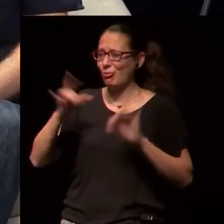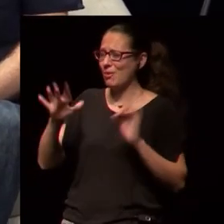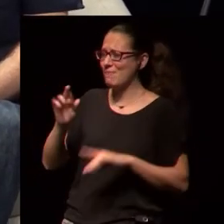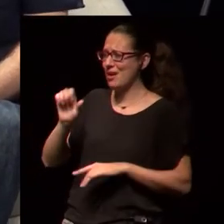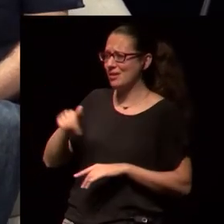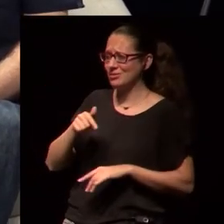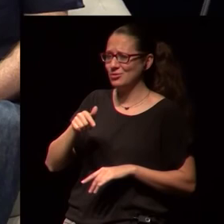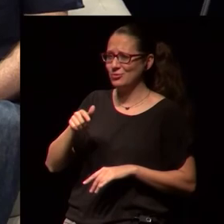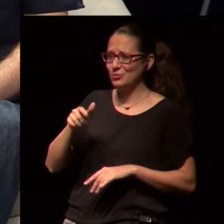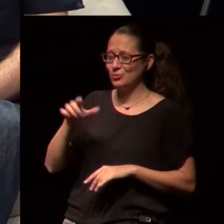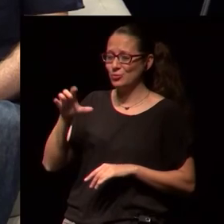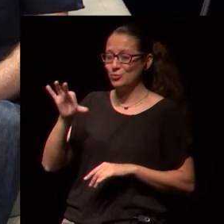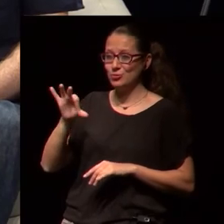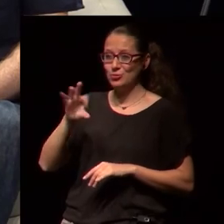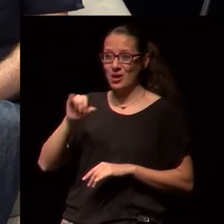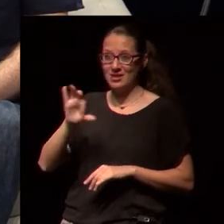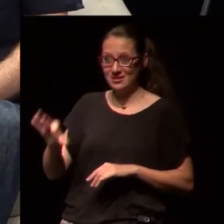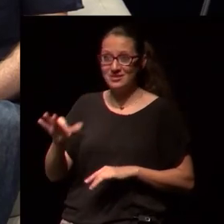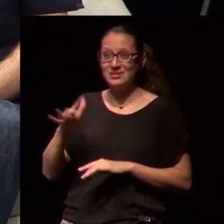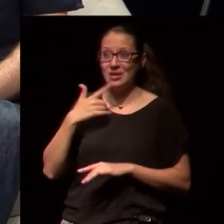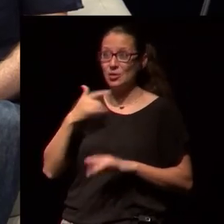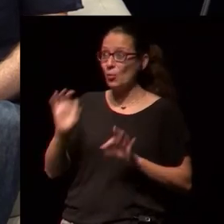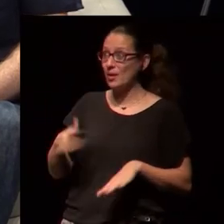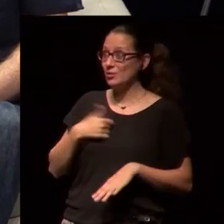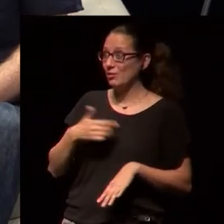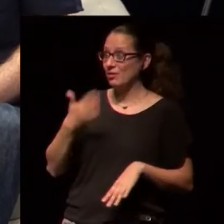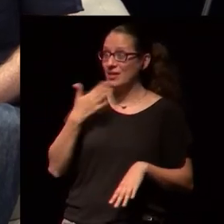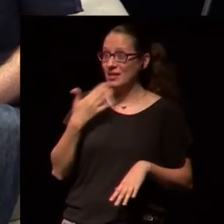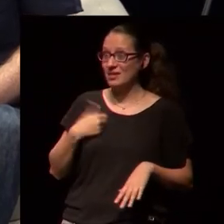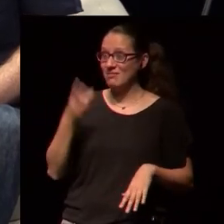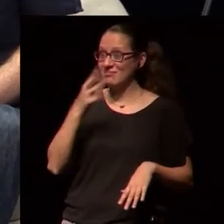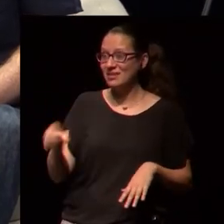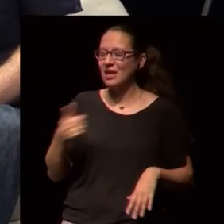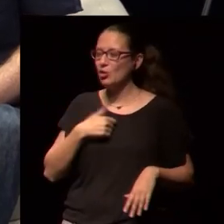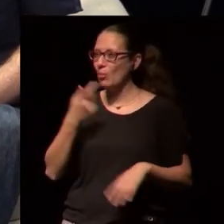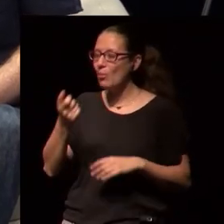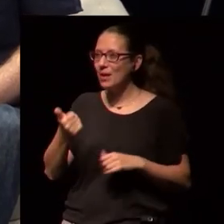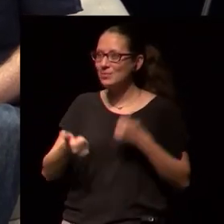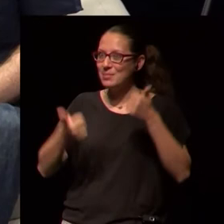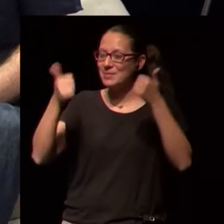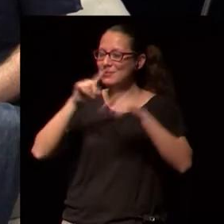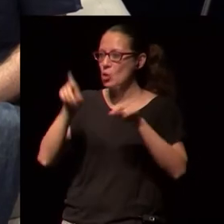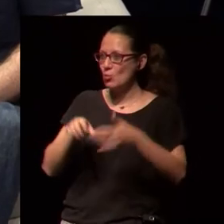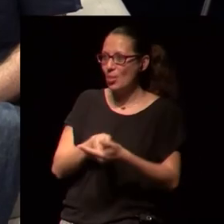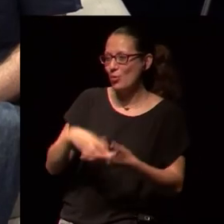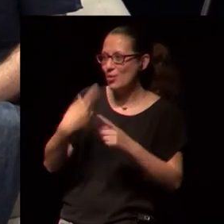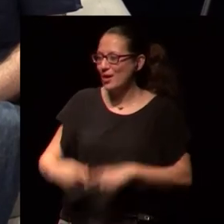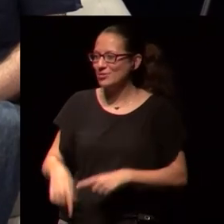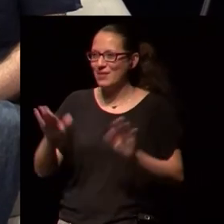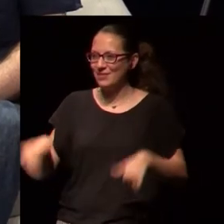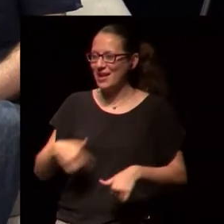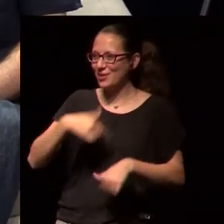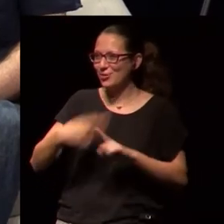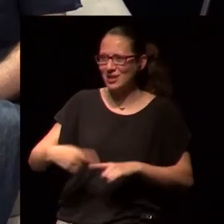tengo más preguntas, cada vez sé que no sé nada y que el camino continúa. Y yo me iba a retirar, pero llega mi nieto